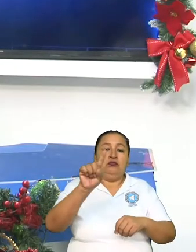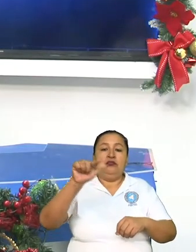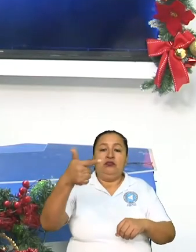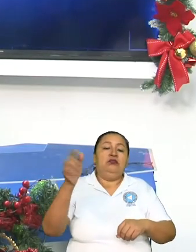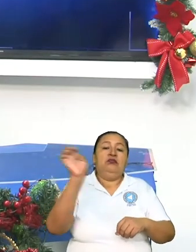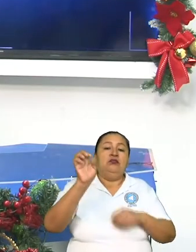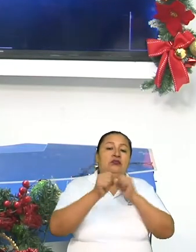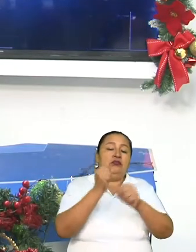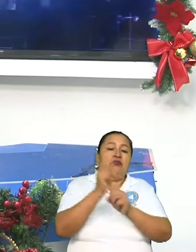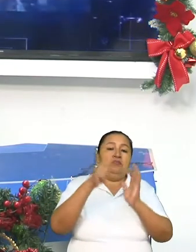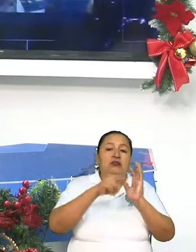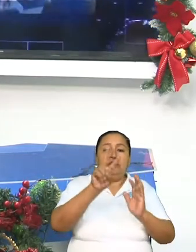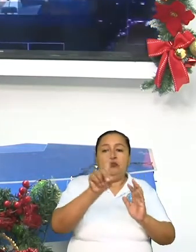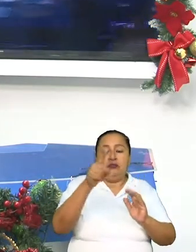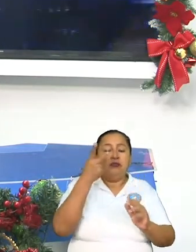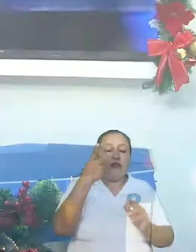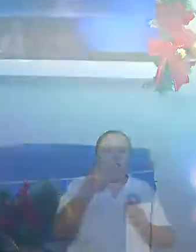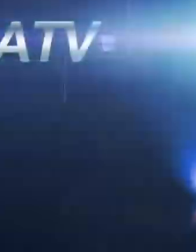enero del año 2021. Veamos.